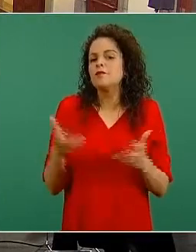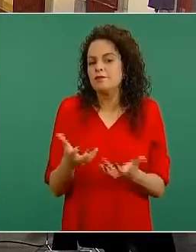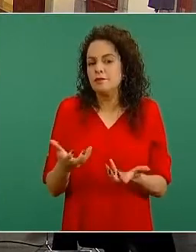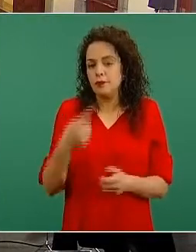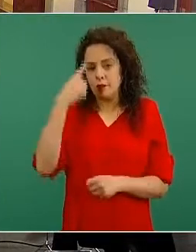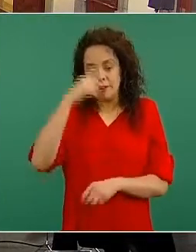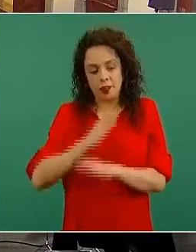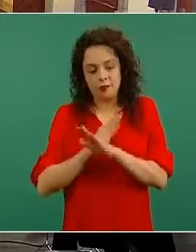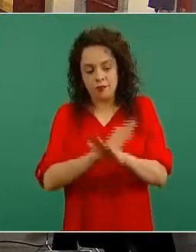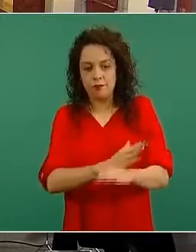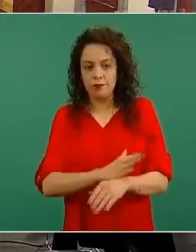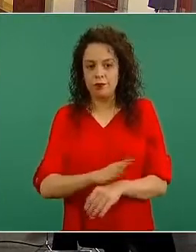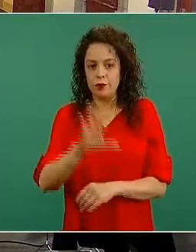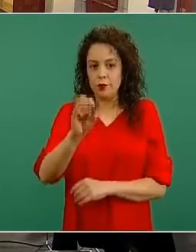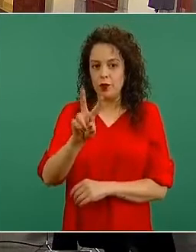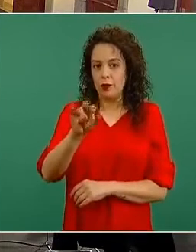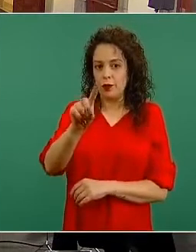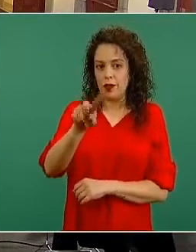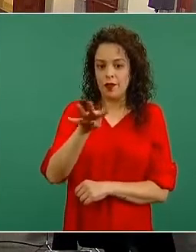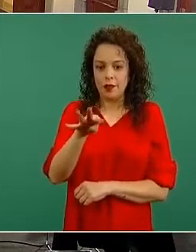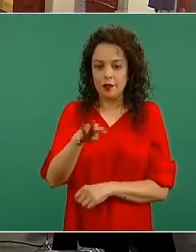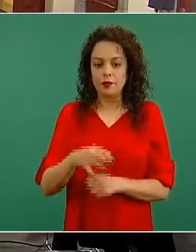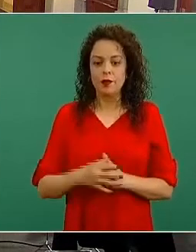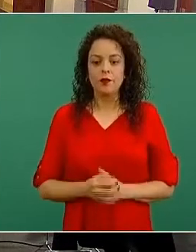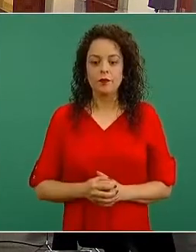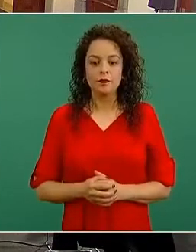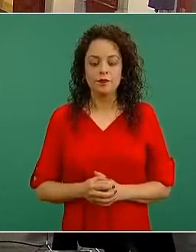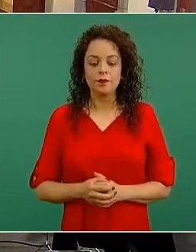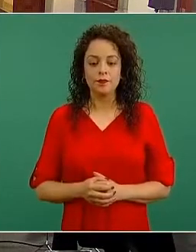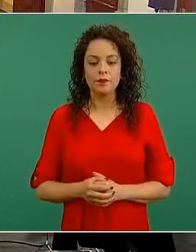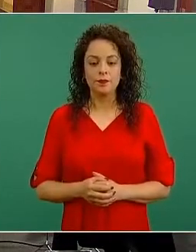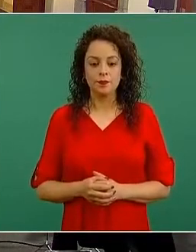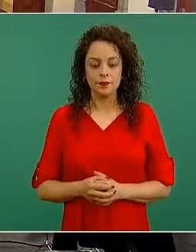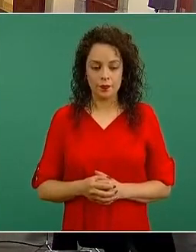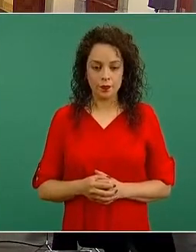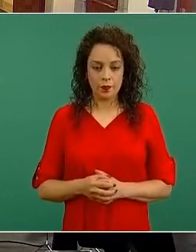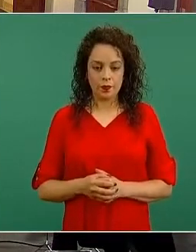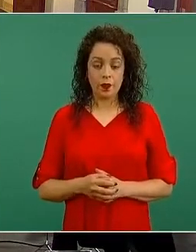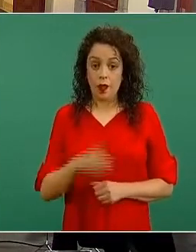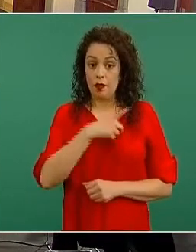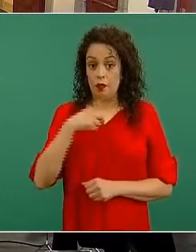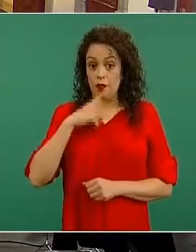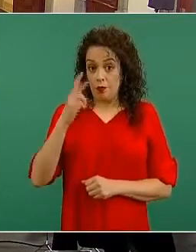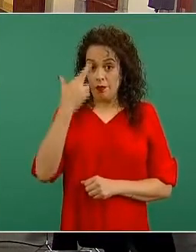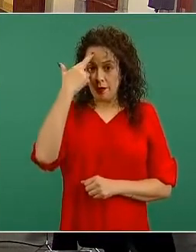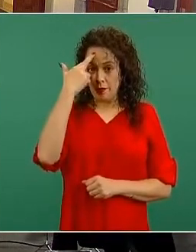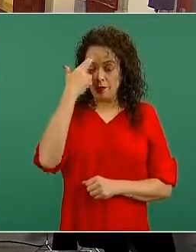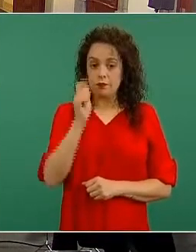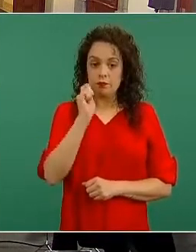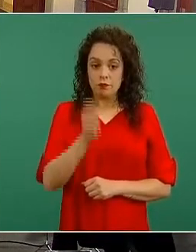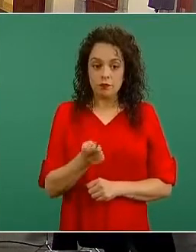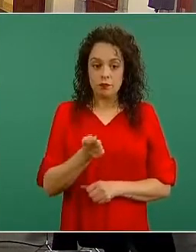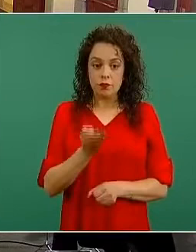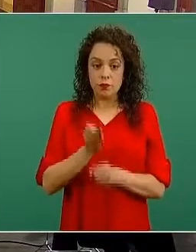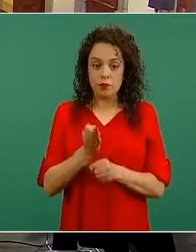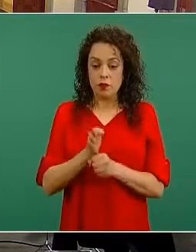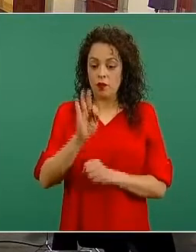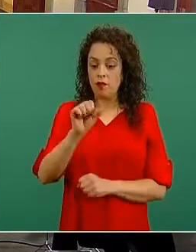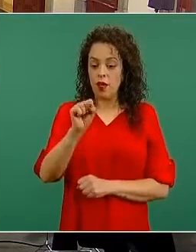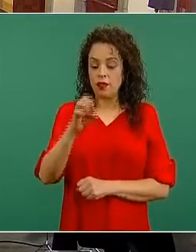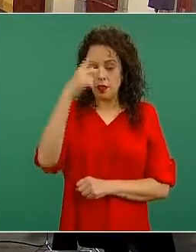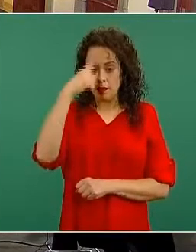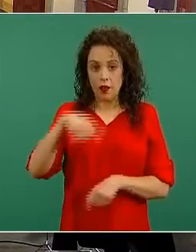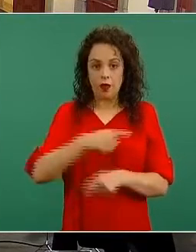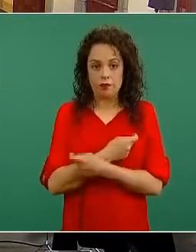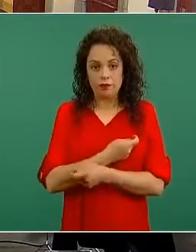contra COVID-19. Arrancamos como lo hemos hecho estos días, recordando que estamos en la fase de expansión de la